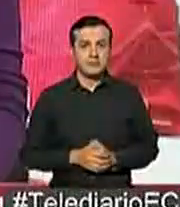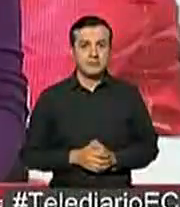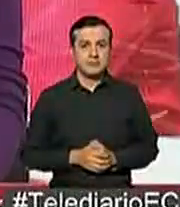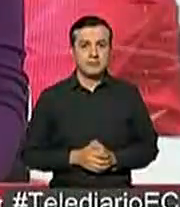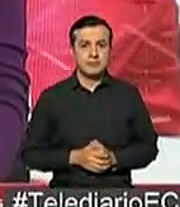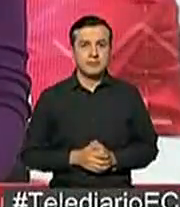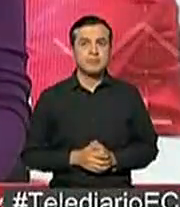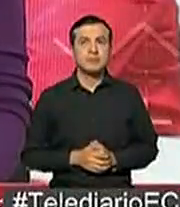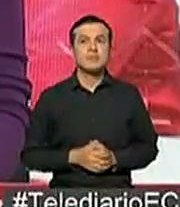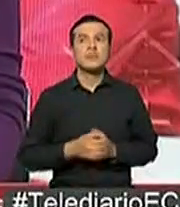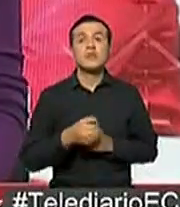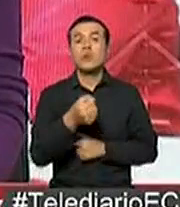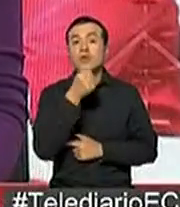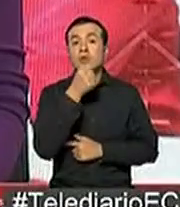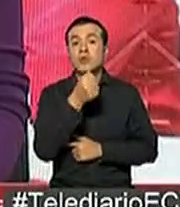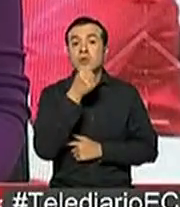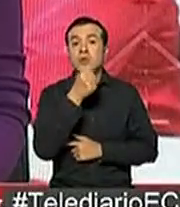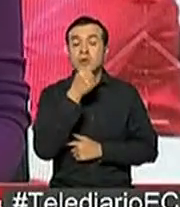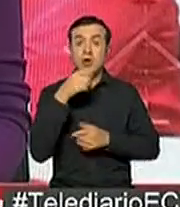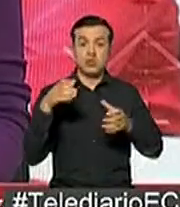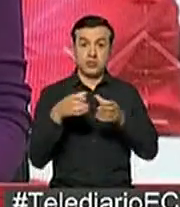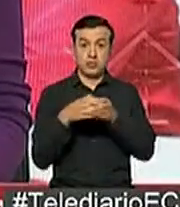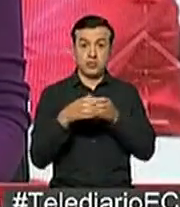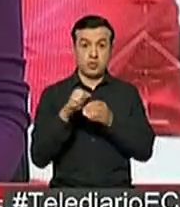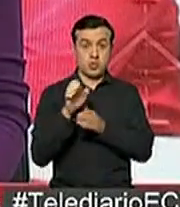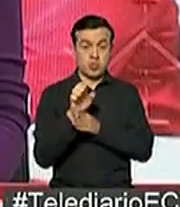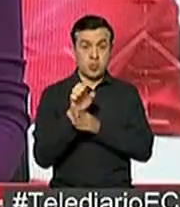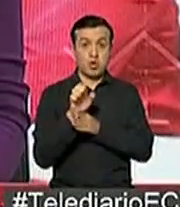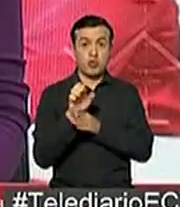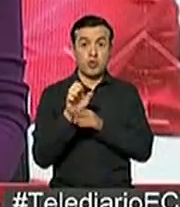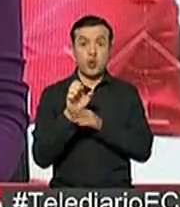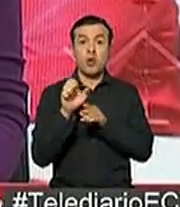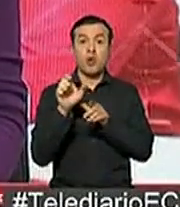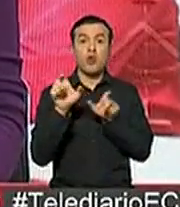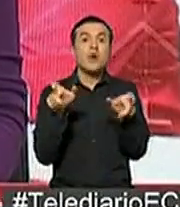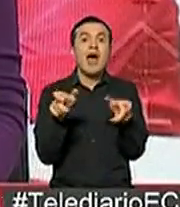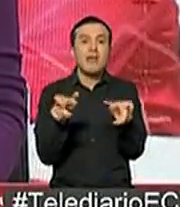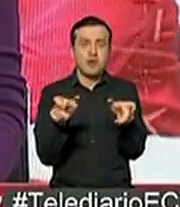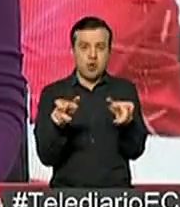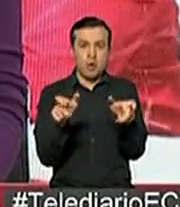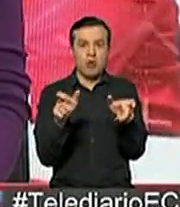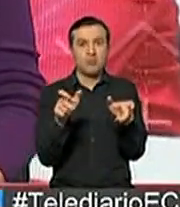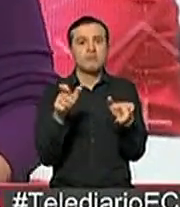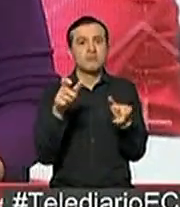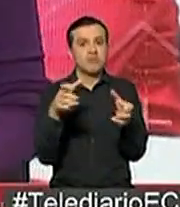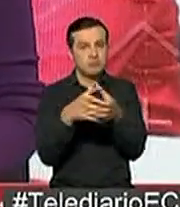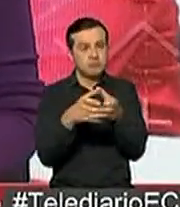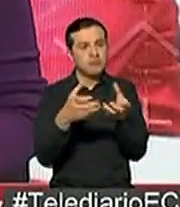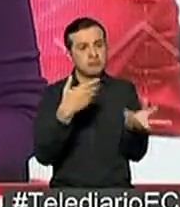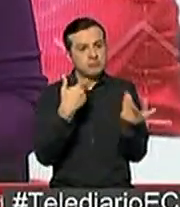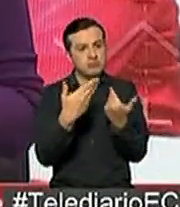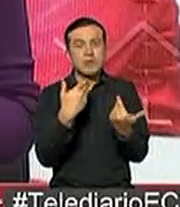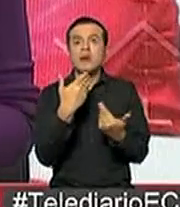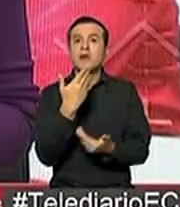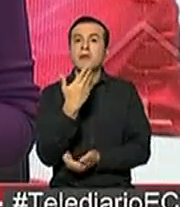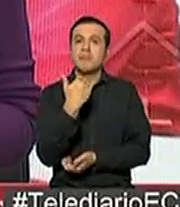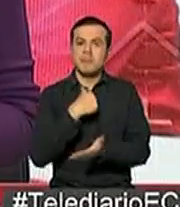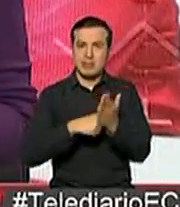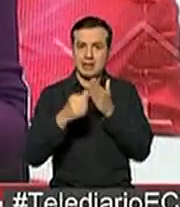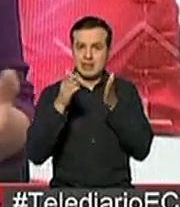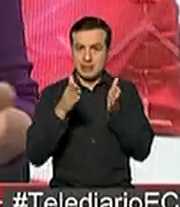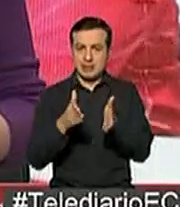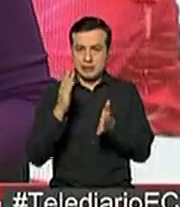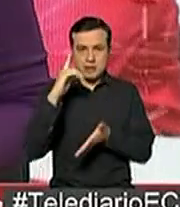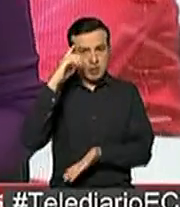y durante un conversatorio con la asociación ecuatoriana de radiodifusores la ministra de gobierno maría paula romo realizó un